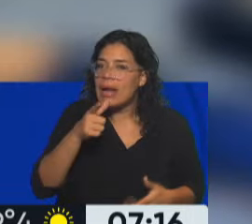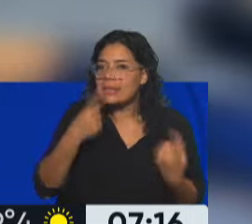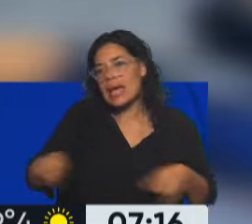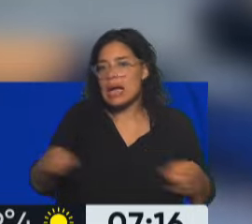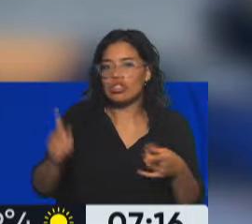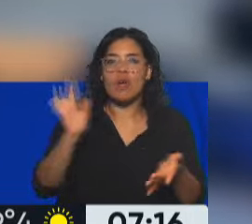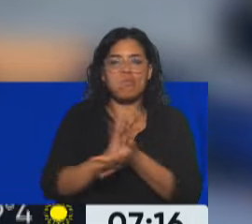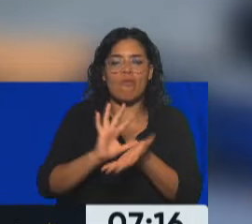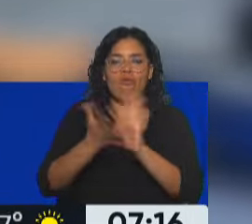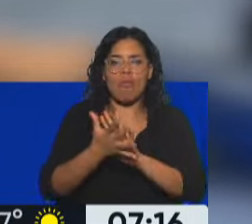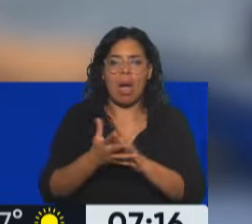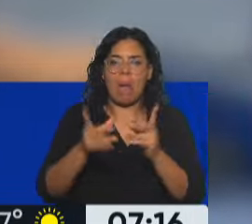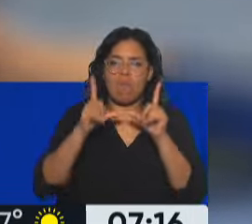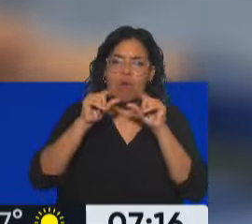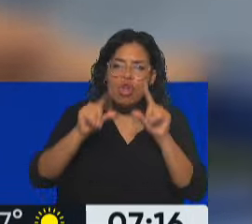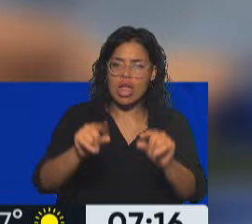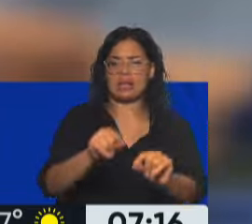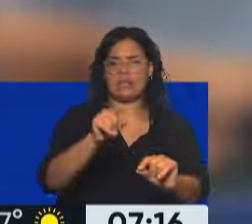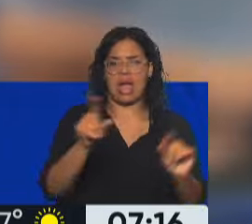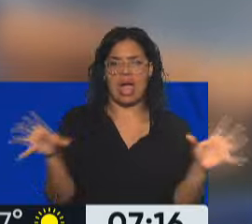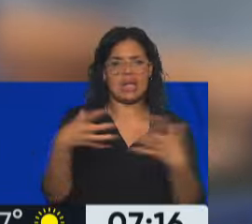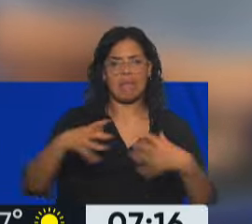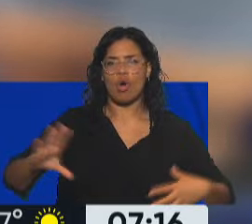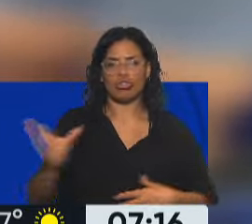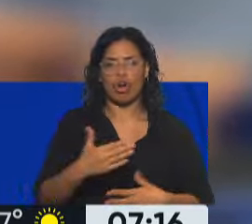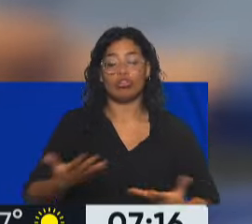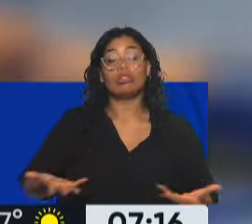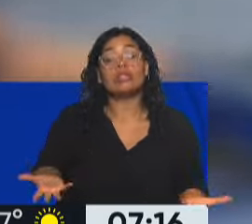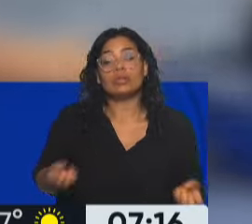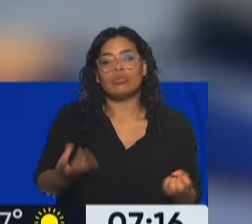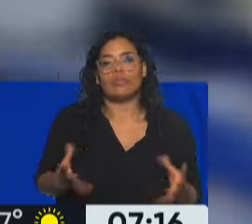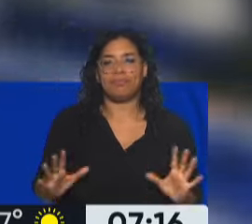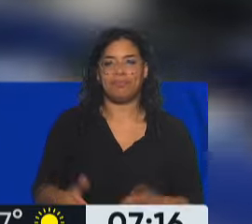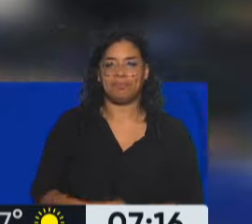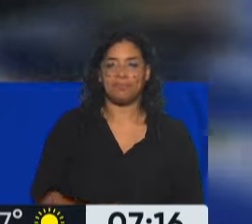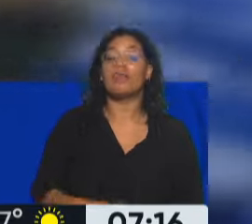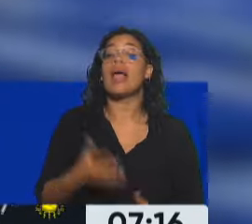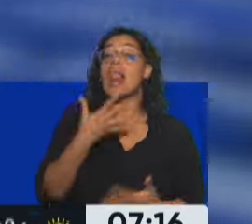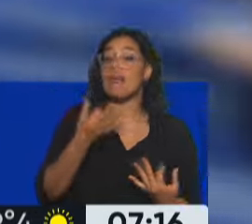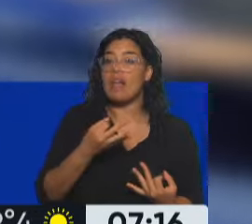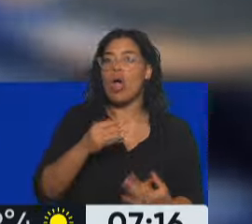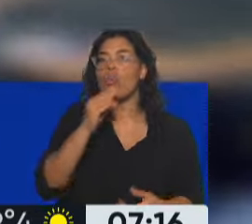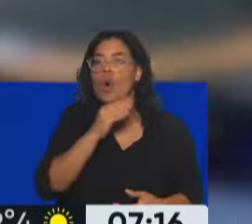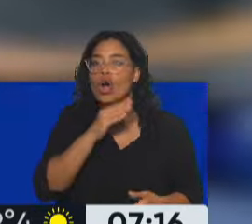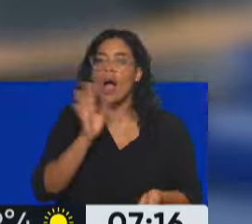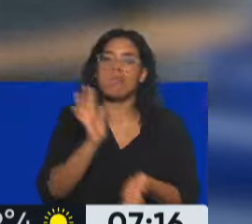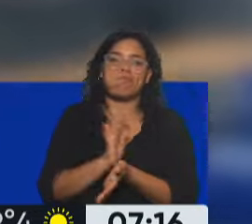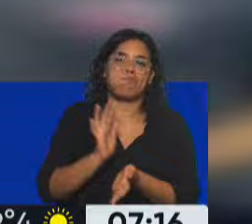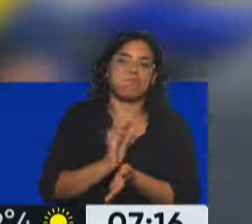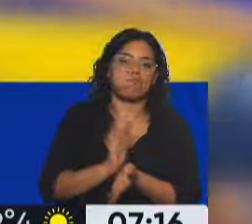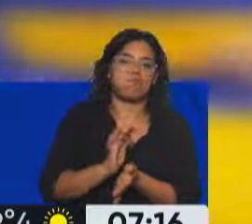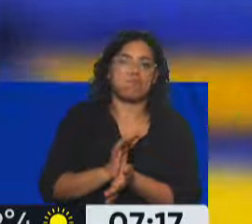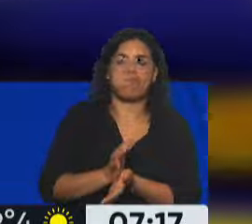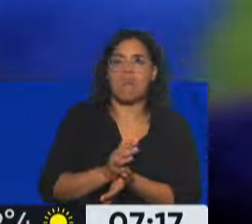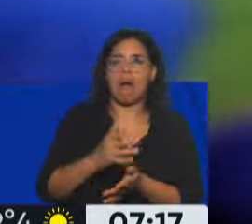partido menos adecuado, porque si bien no pudo ganar, hubo un Boca muy agresivo, sí. Un Boca que buscó por todos lados. Búsqueda, búsqueda,